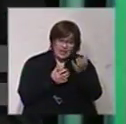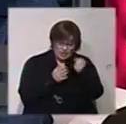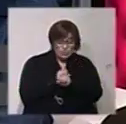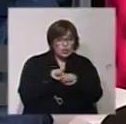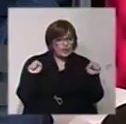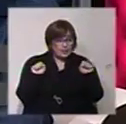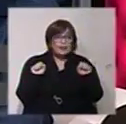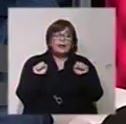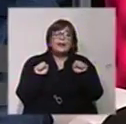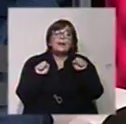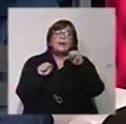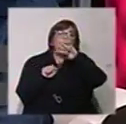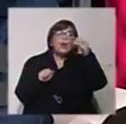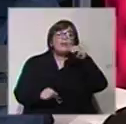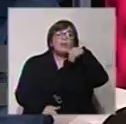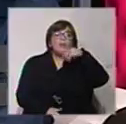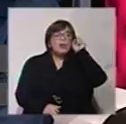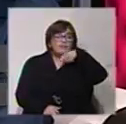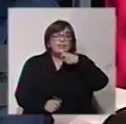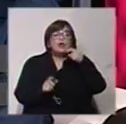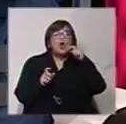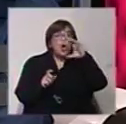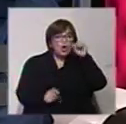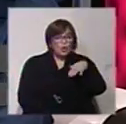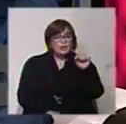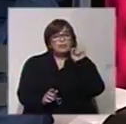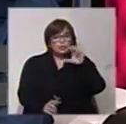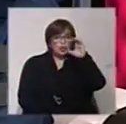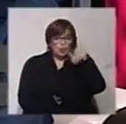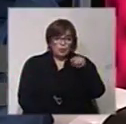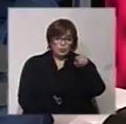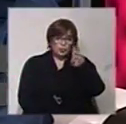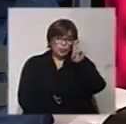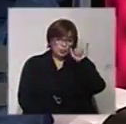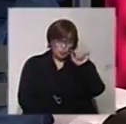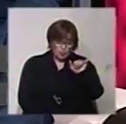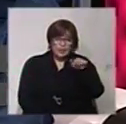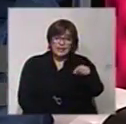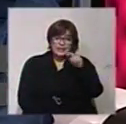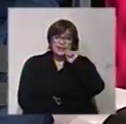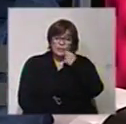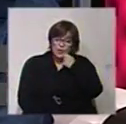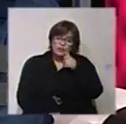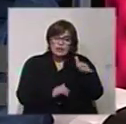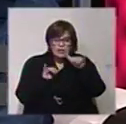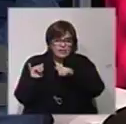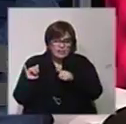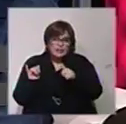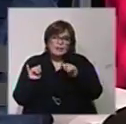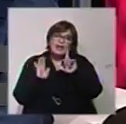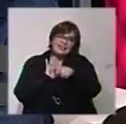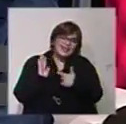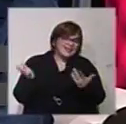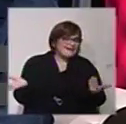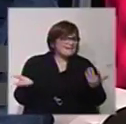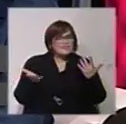La página es montevideocomics.com.uy. Ahí encuentran toda la programación. Está bueno fijarse, estudiar el cronograma. Si uno no llega más tarde y dice, ah, me perdí la